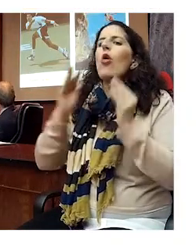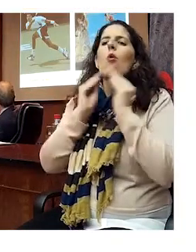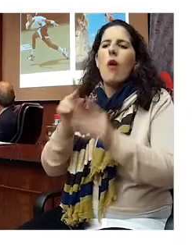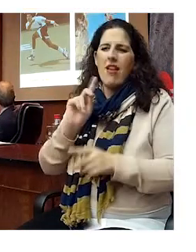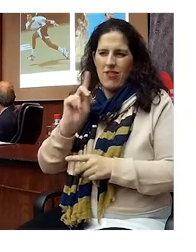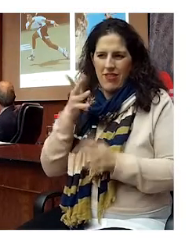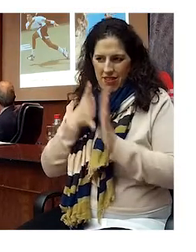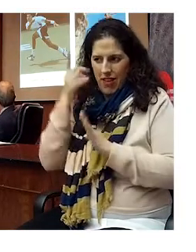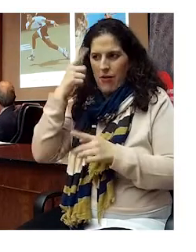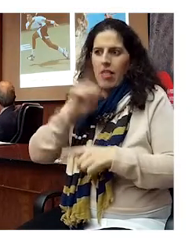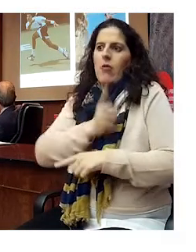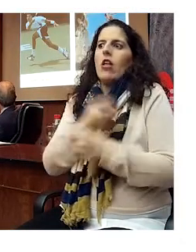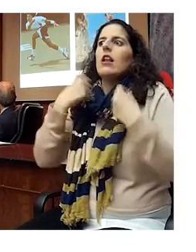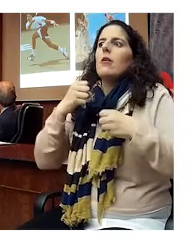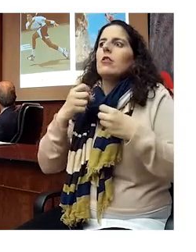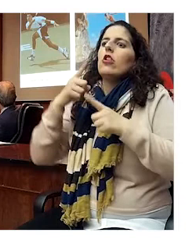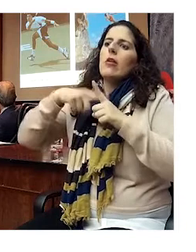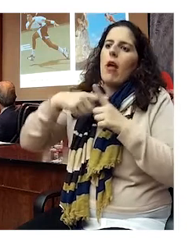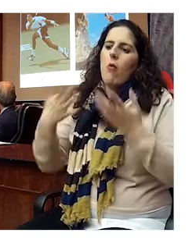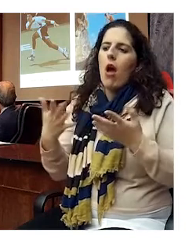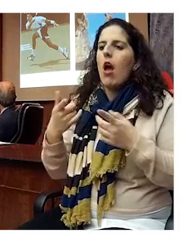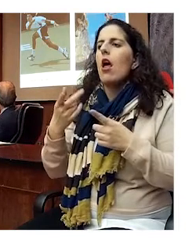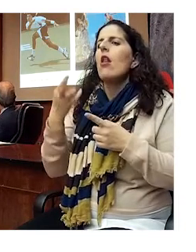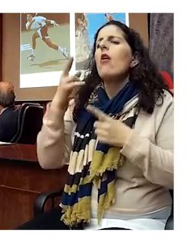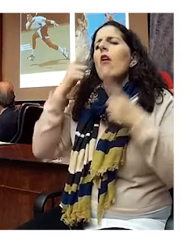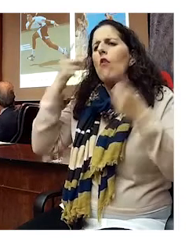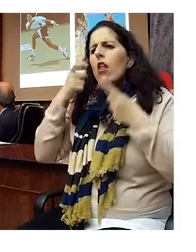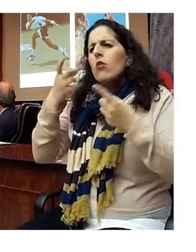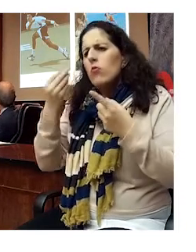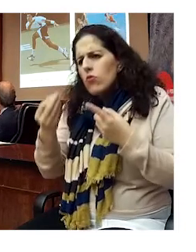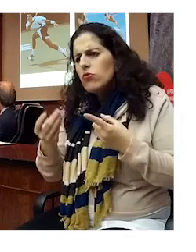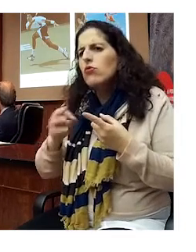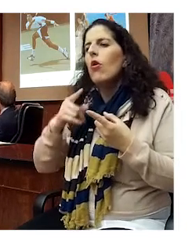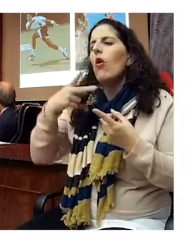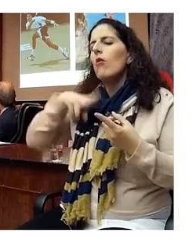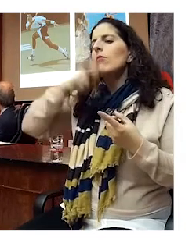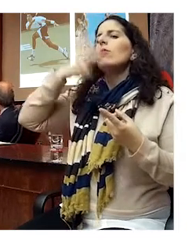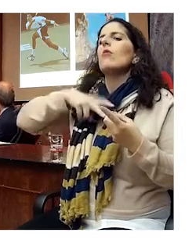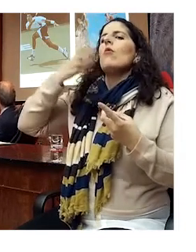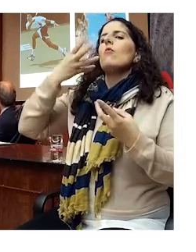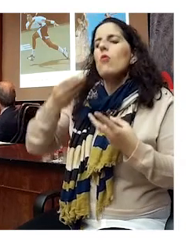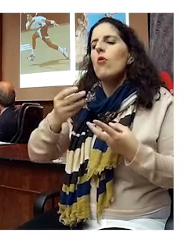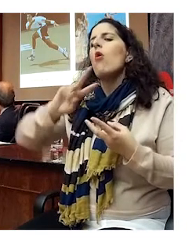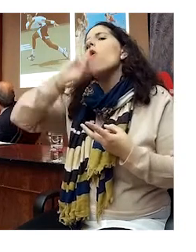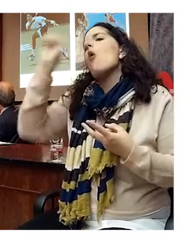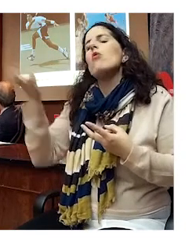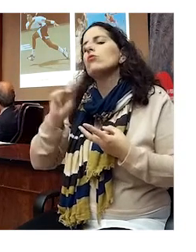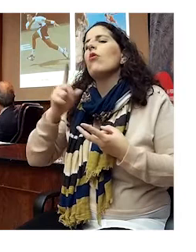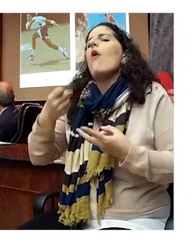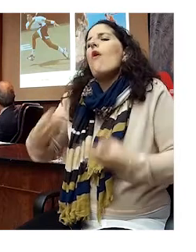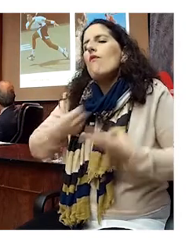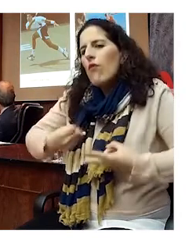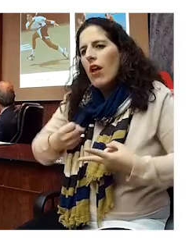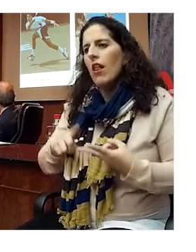Con diferente tipo de entrenamiento, el que depende de una resistencia aeróbica con un alto componente dinámico, o deportes que